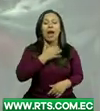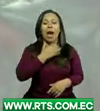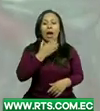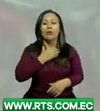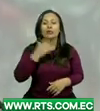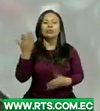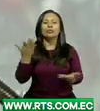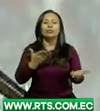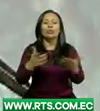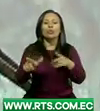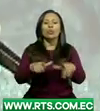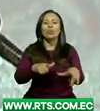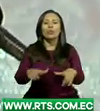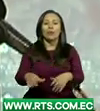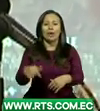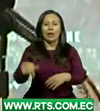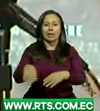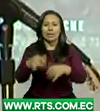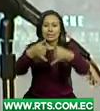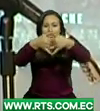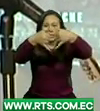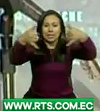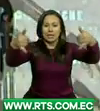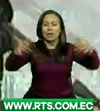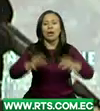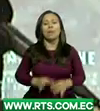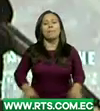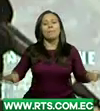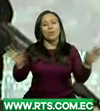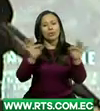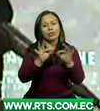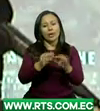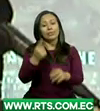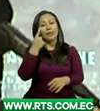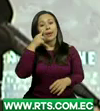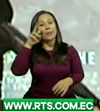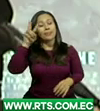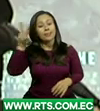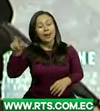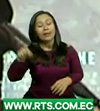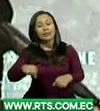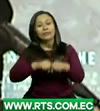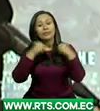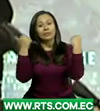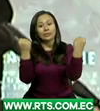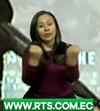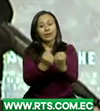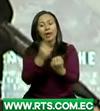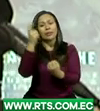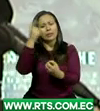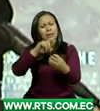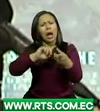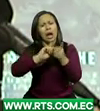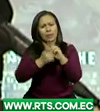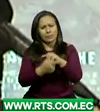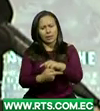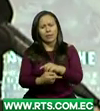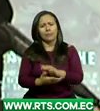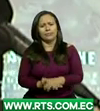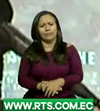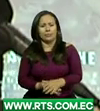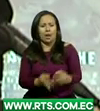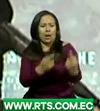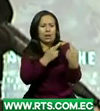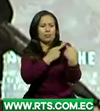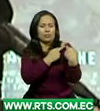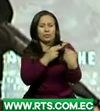las salas de cine del país. El mensaje es que hay cosas en esta sociedad que debemos cambiar y que no solo son